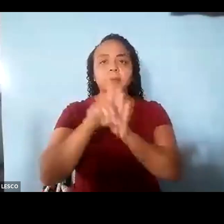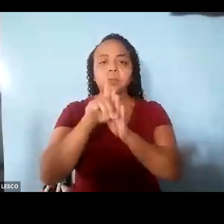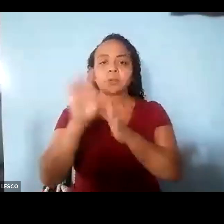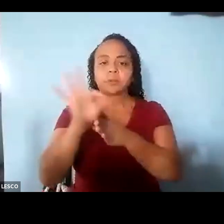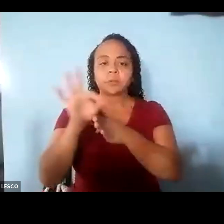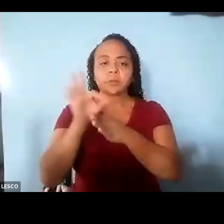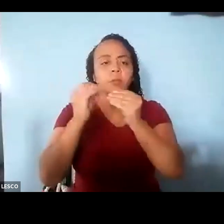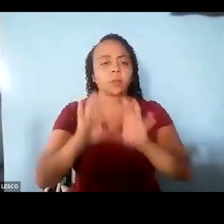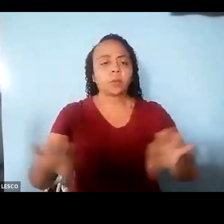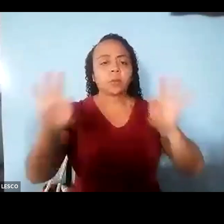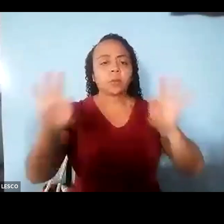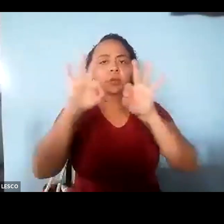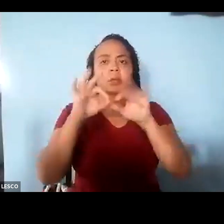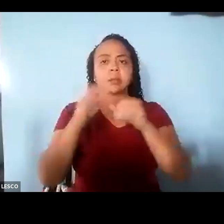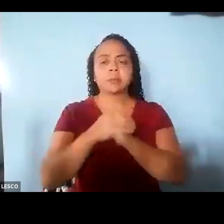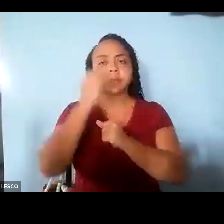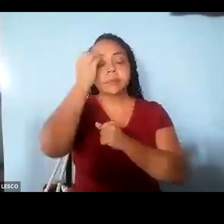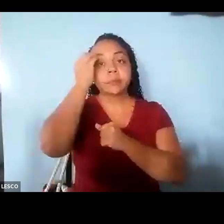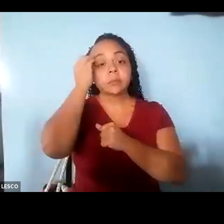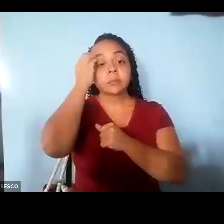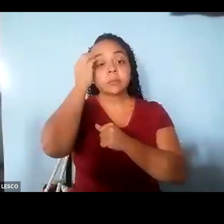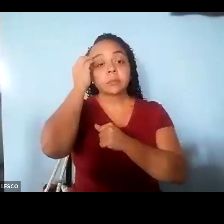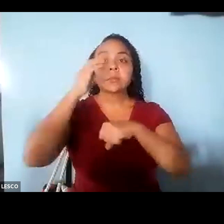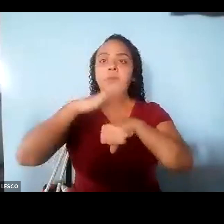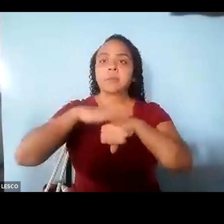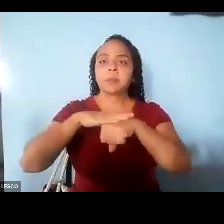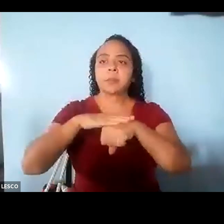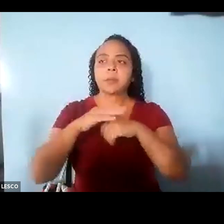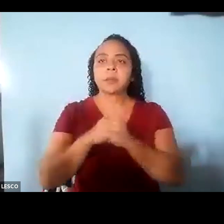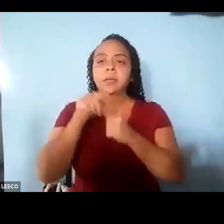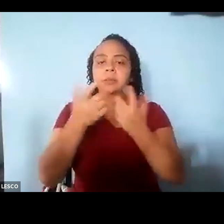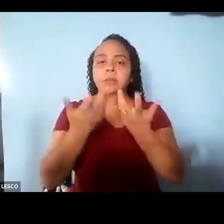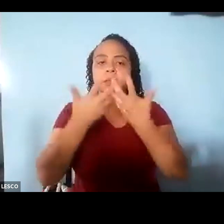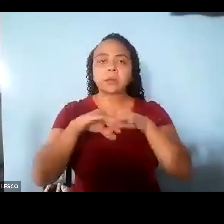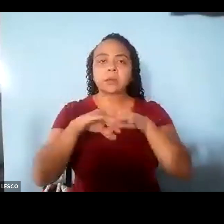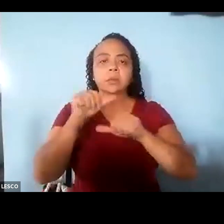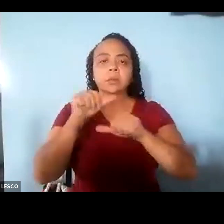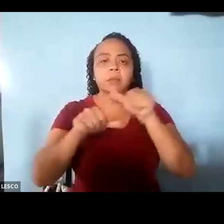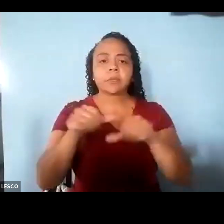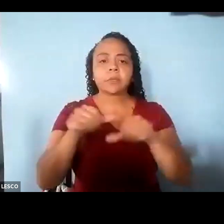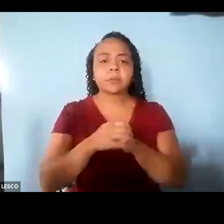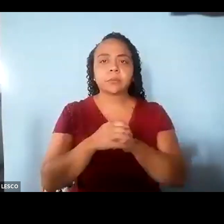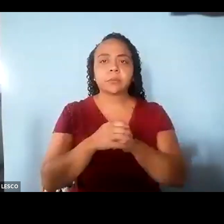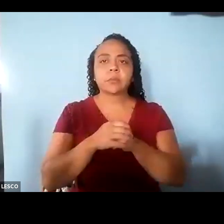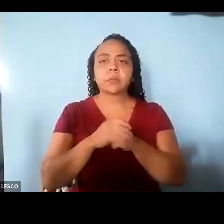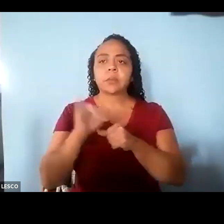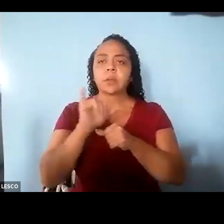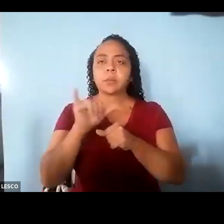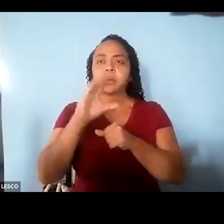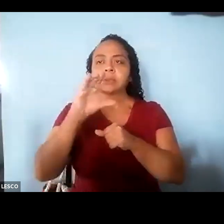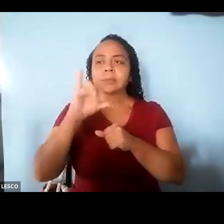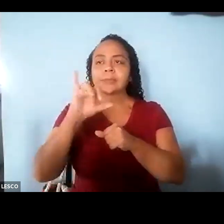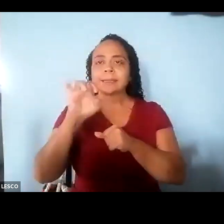protagónico y muy importante que permite esta articulación de esfuerzos como es el promete como es la cifra pues